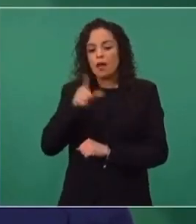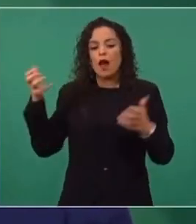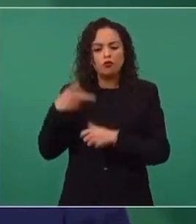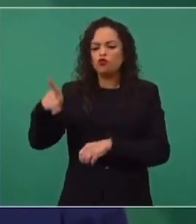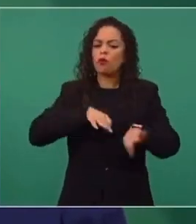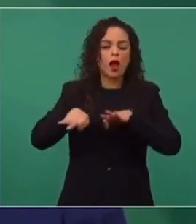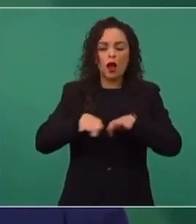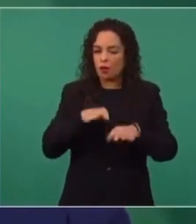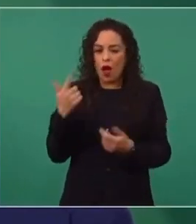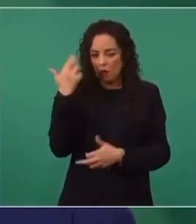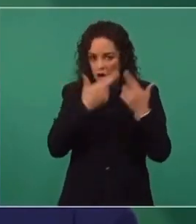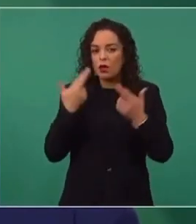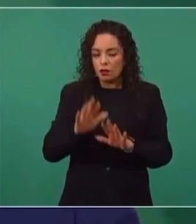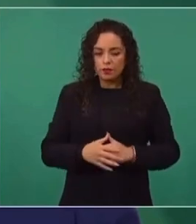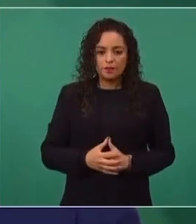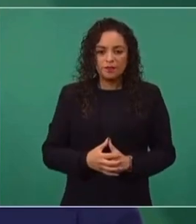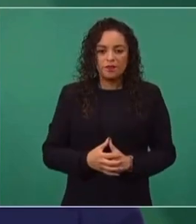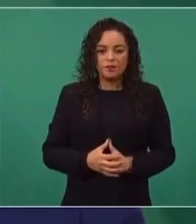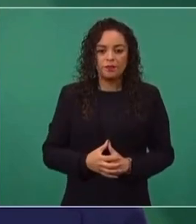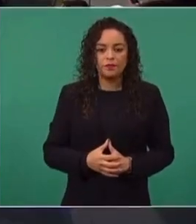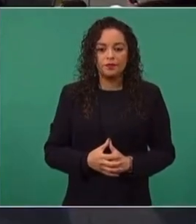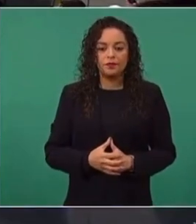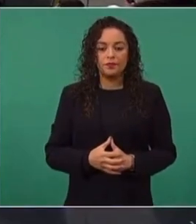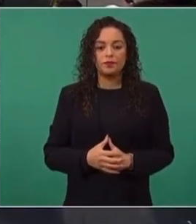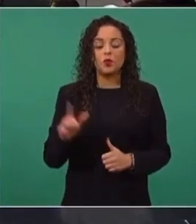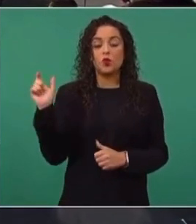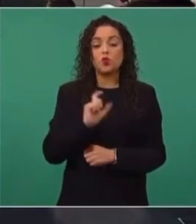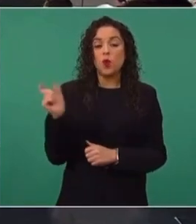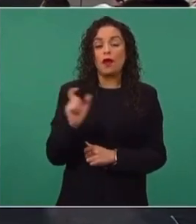su trabajo. Cuando se